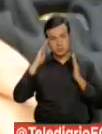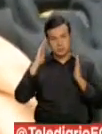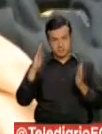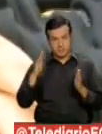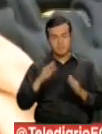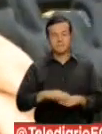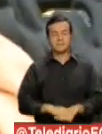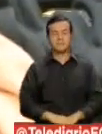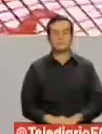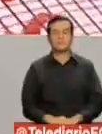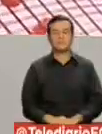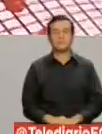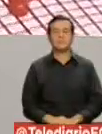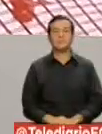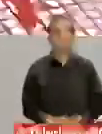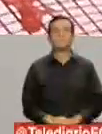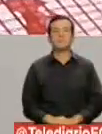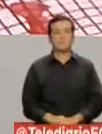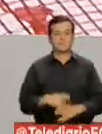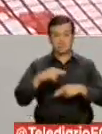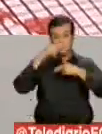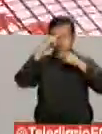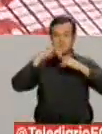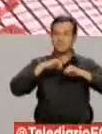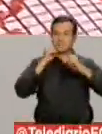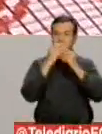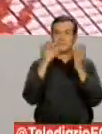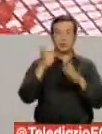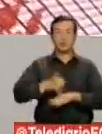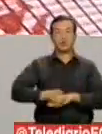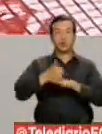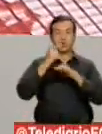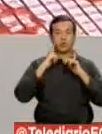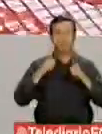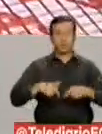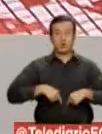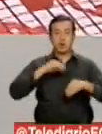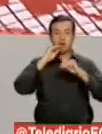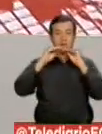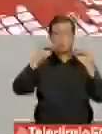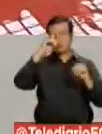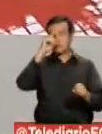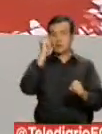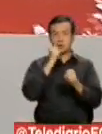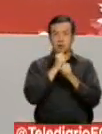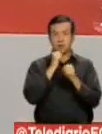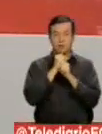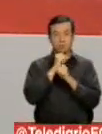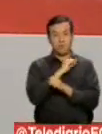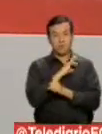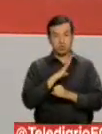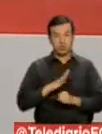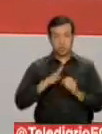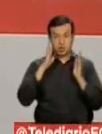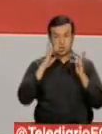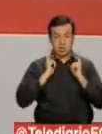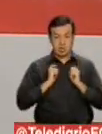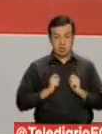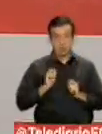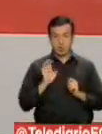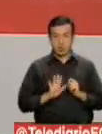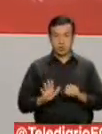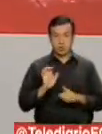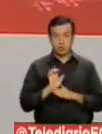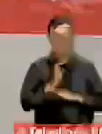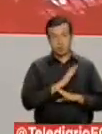Ayoví, Telediario. Más noticias. Las autoridades de salud indicaron que se trabaja en un enfoque preventivo del cáncer en el Ecuador.